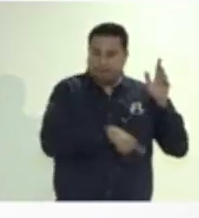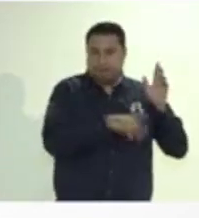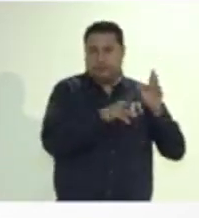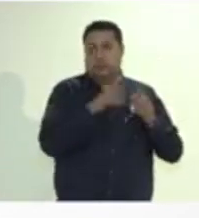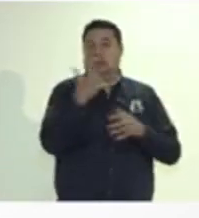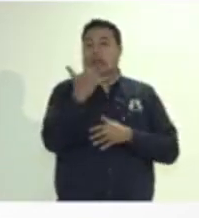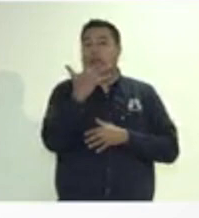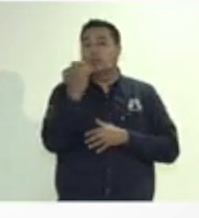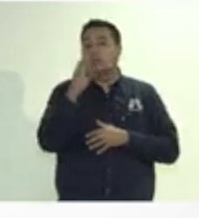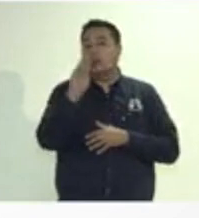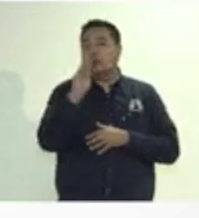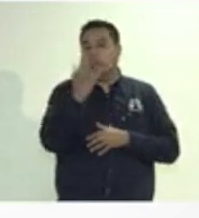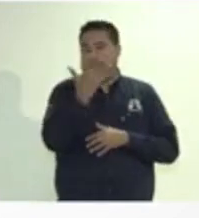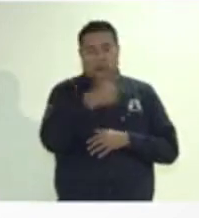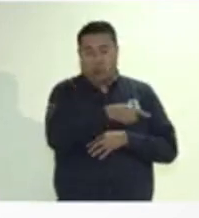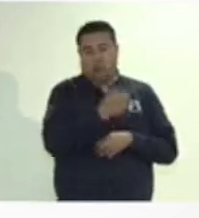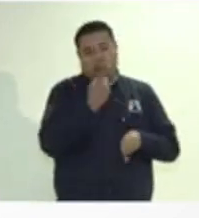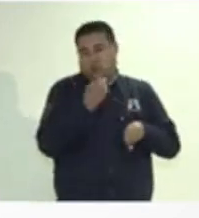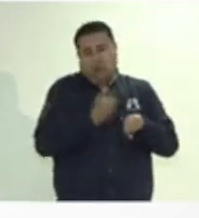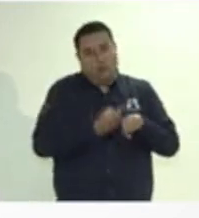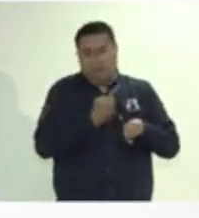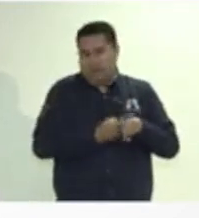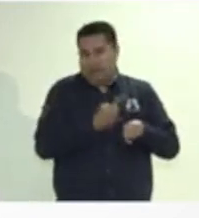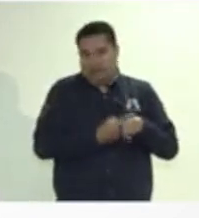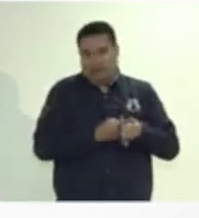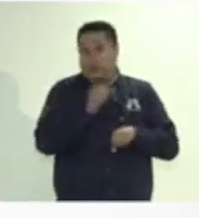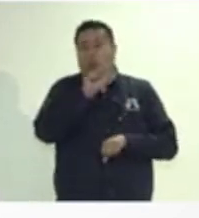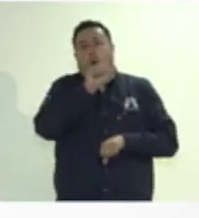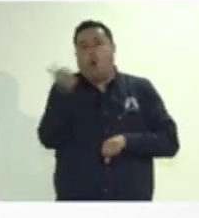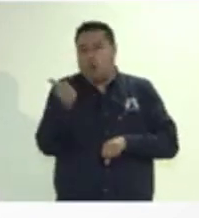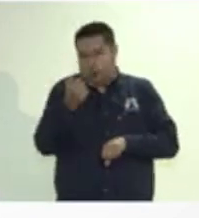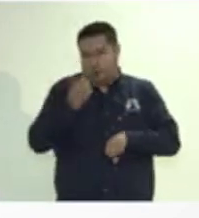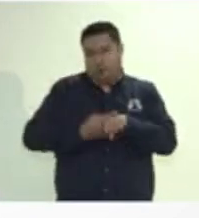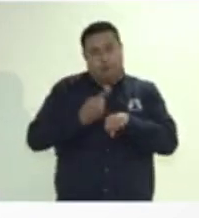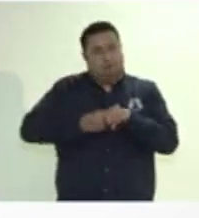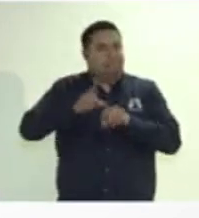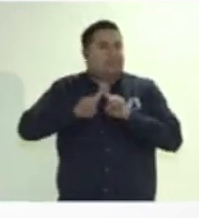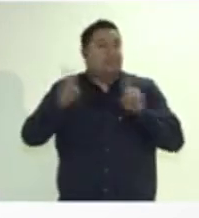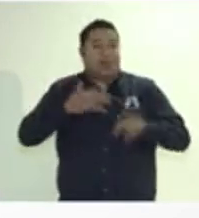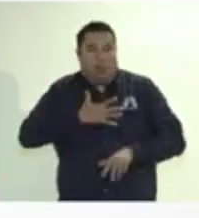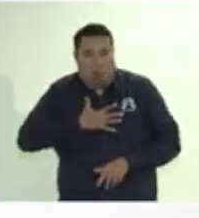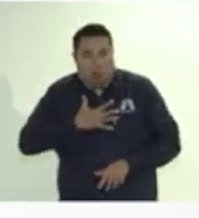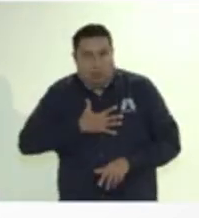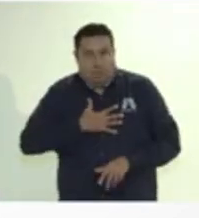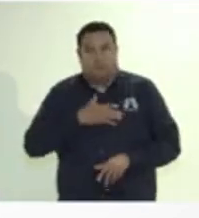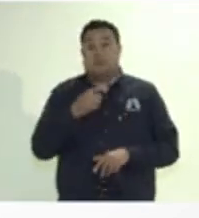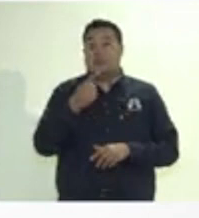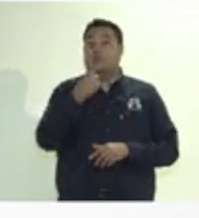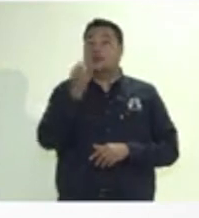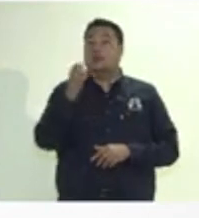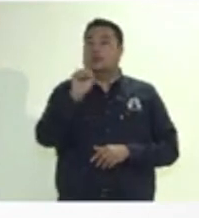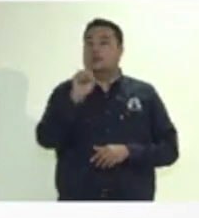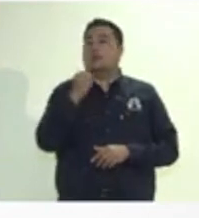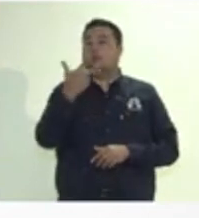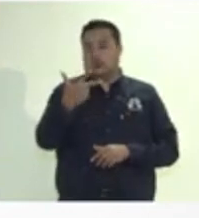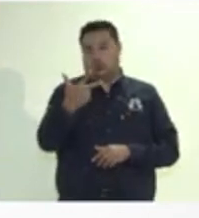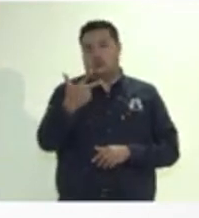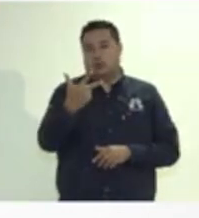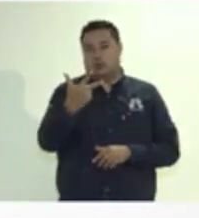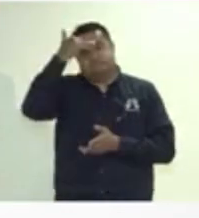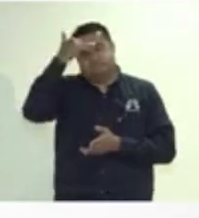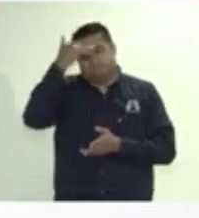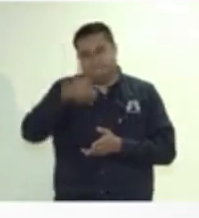595 es decir no tienen coronavirus tienen otras enfermeras respiratorias y 168 continúan en